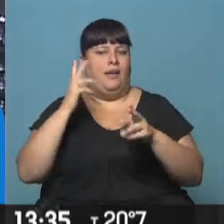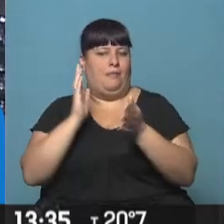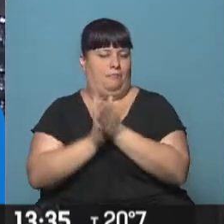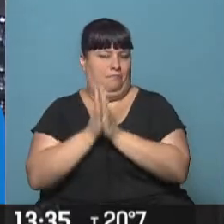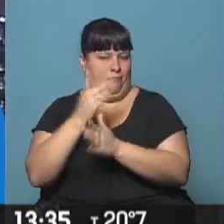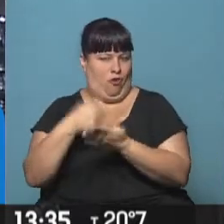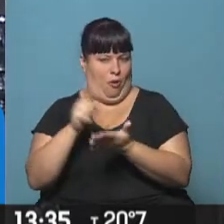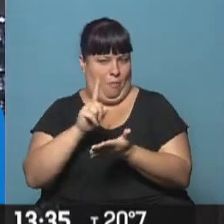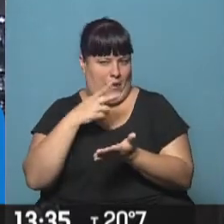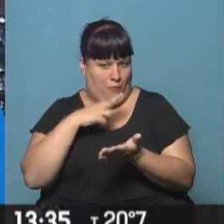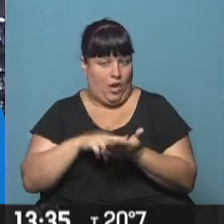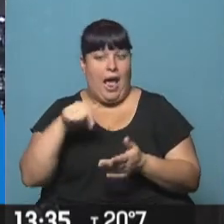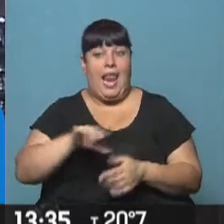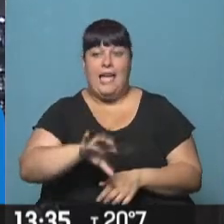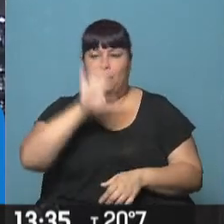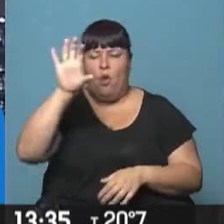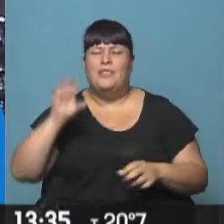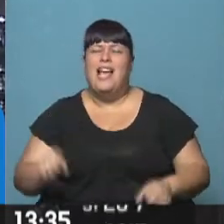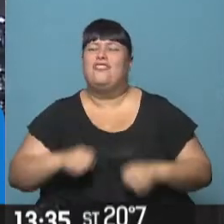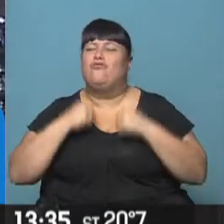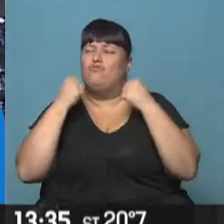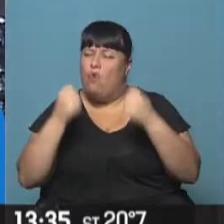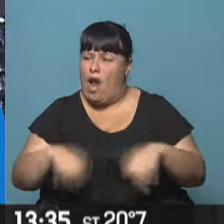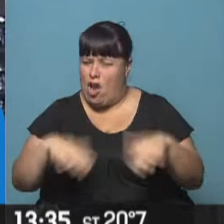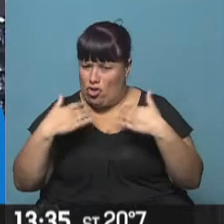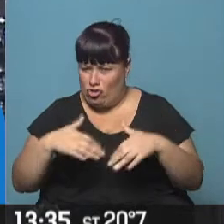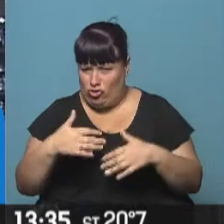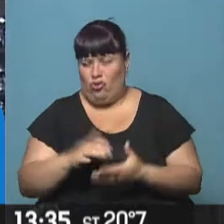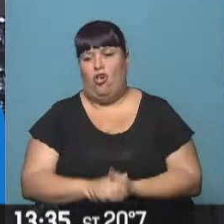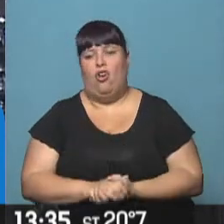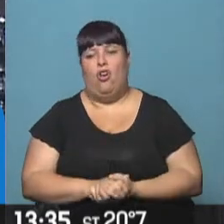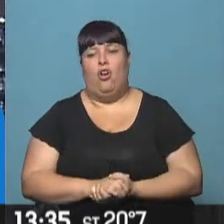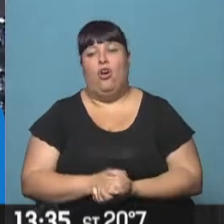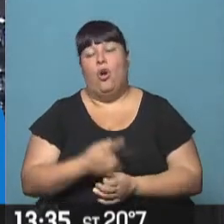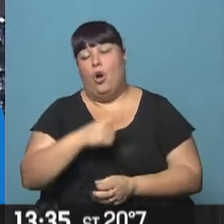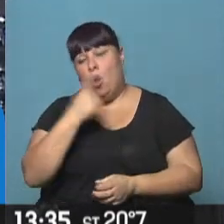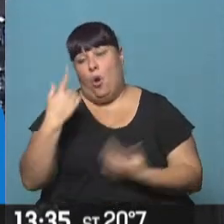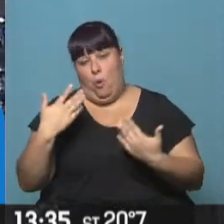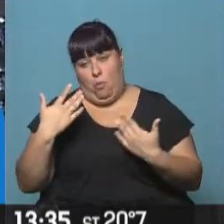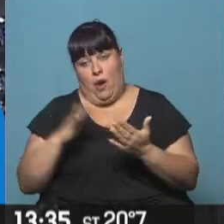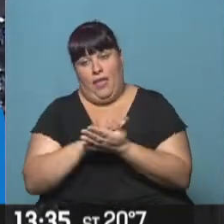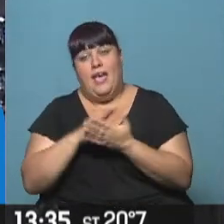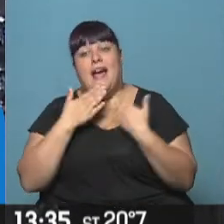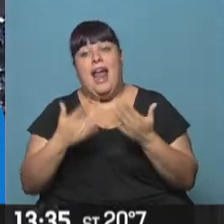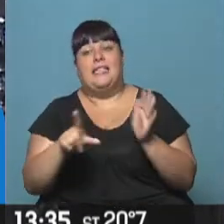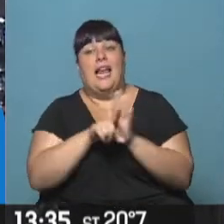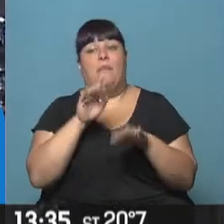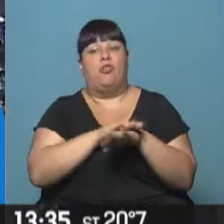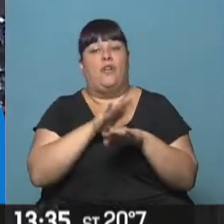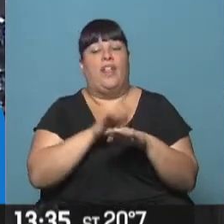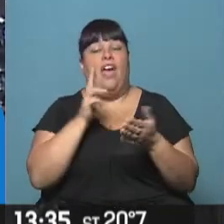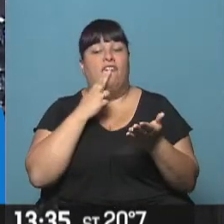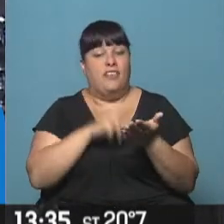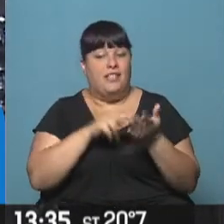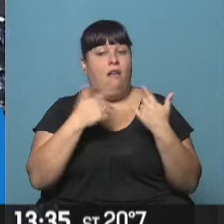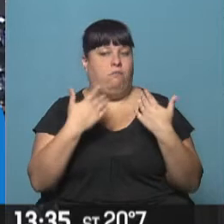del tributo. Acá las provincias están haciendo un esfuerzo fiscal muy, muy importante, uno que pueden afrontar gracias a que con la Ley de Responsabilidad Fiscal